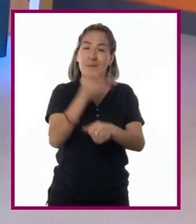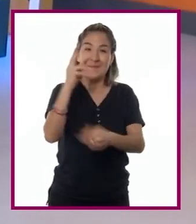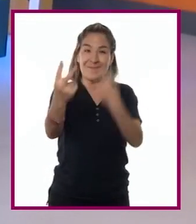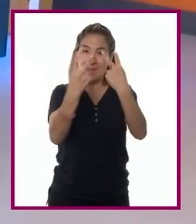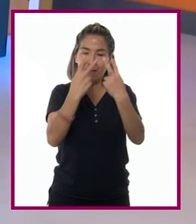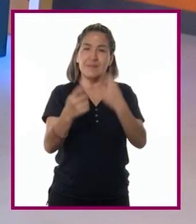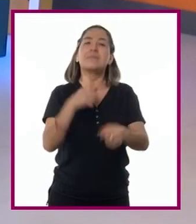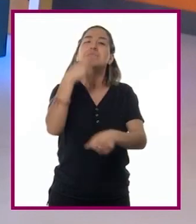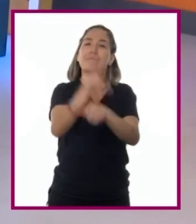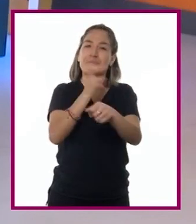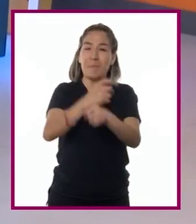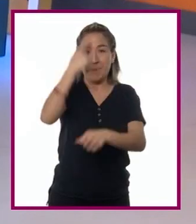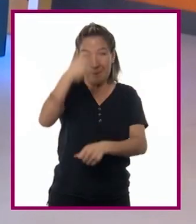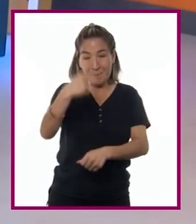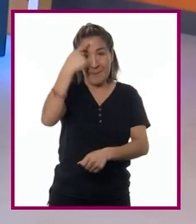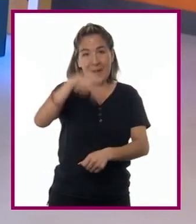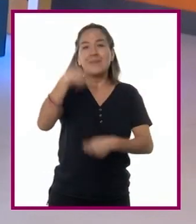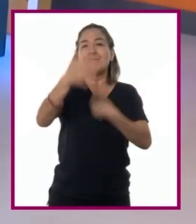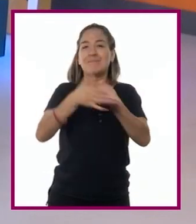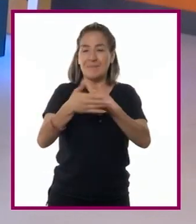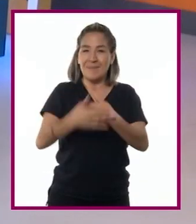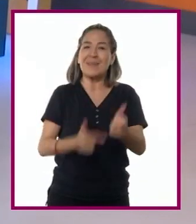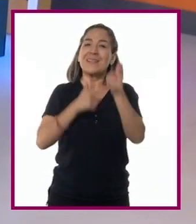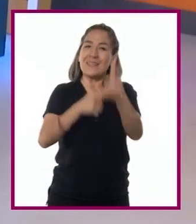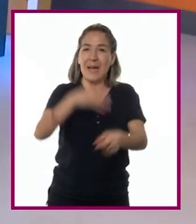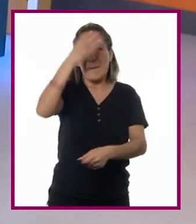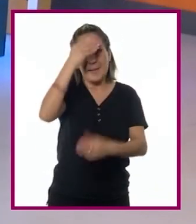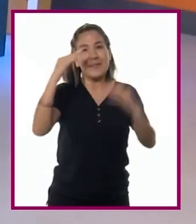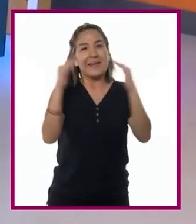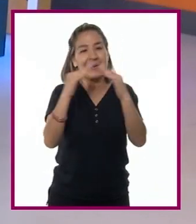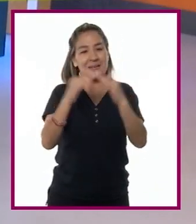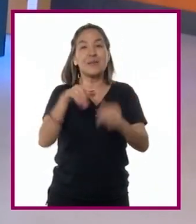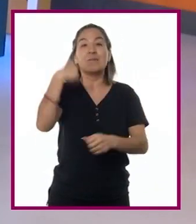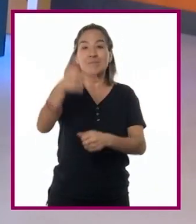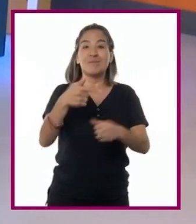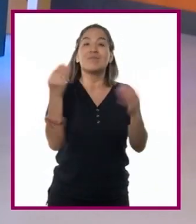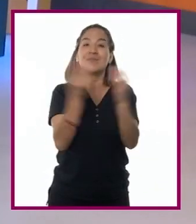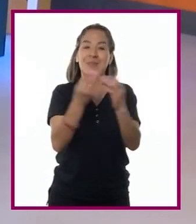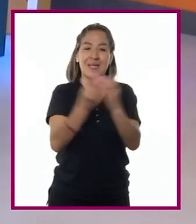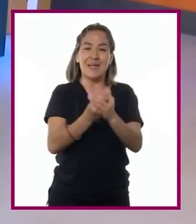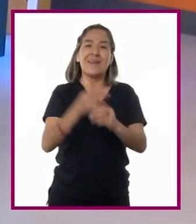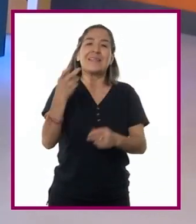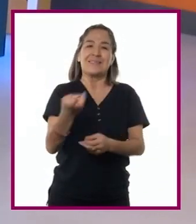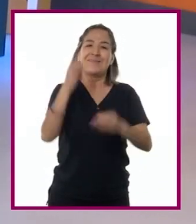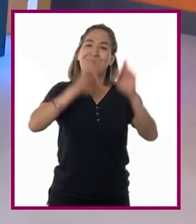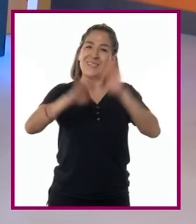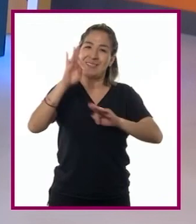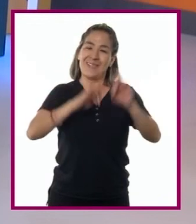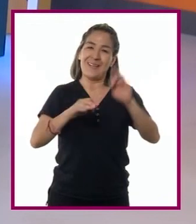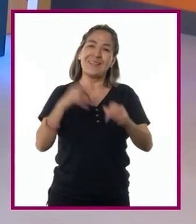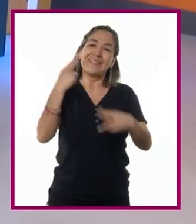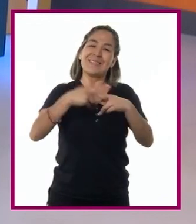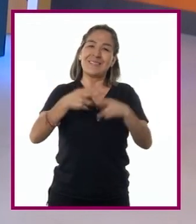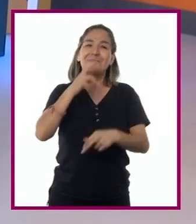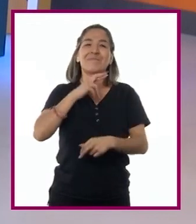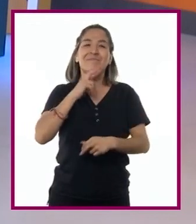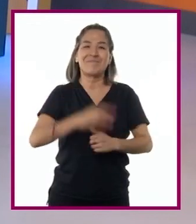a continuar con Aprende en Casa y a no perderse la próxima sesión de física. ¡Hasta